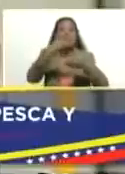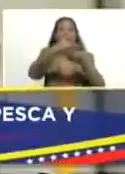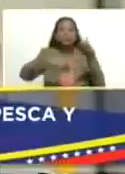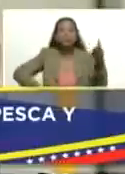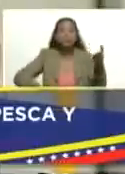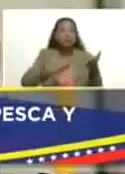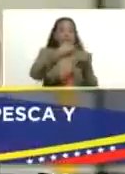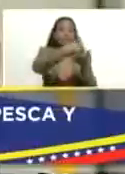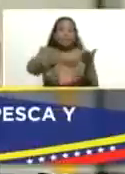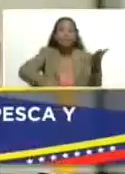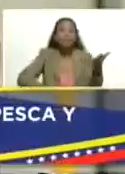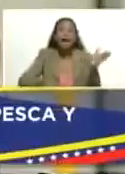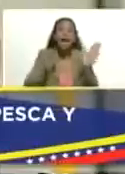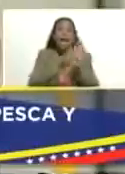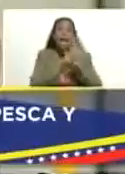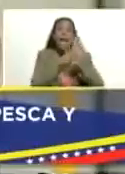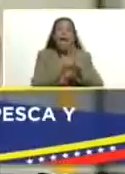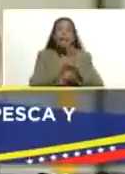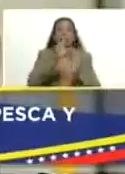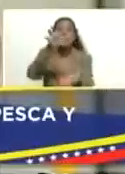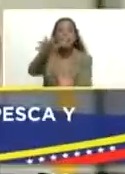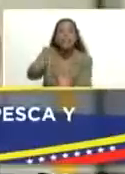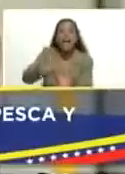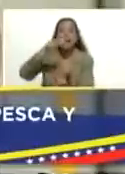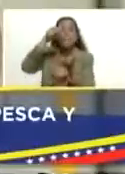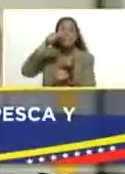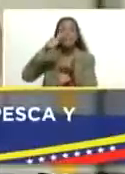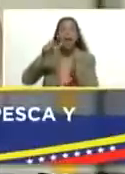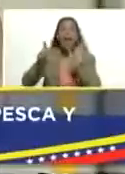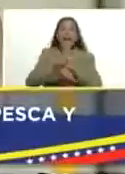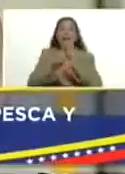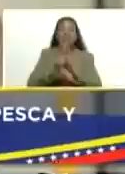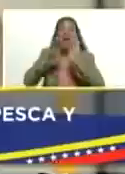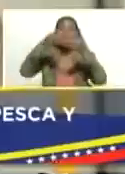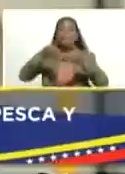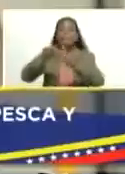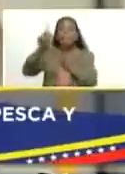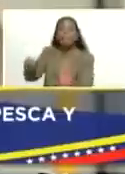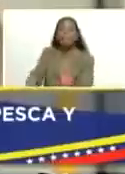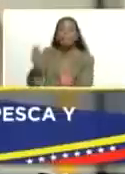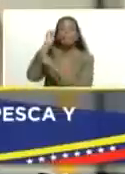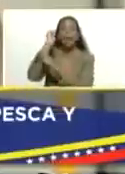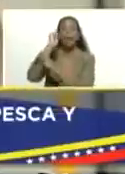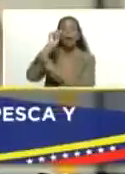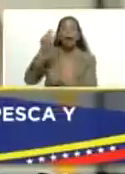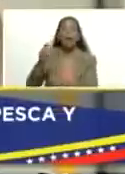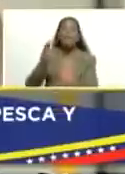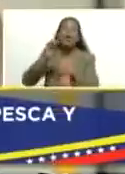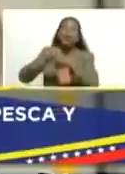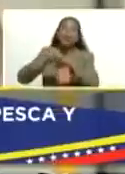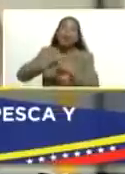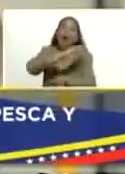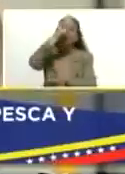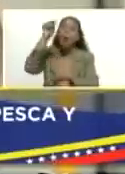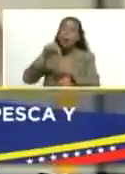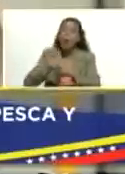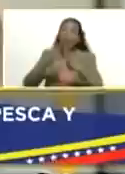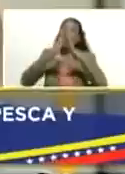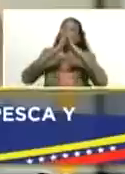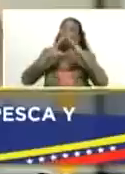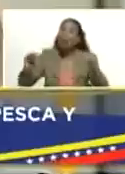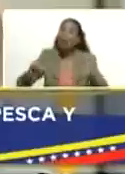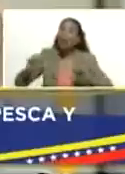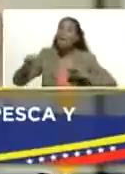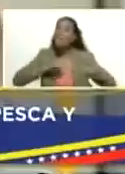de la ley de pesca y acuicultura, pero primero en una consulta nacional con todo